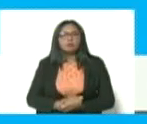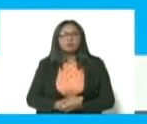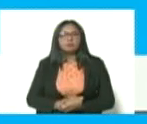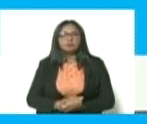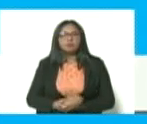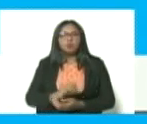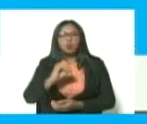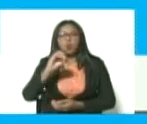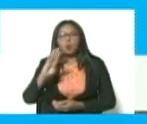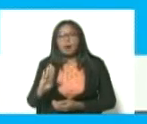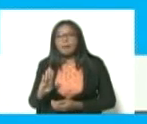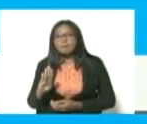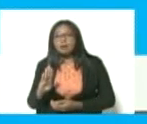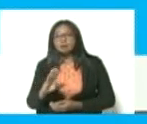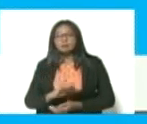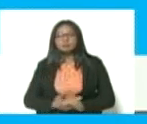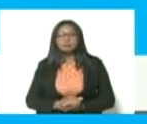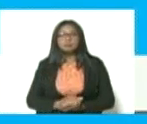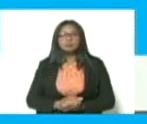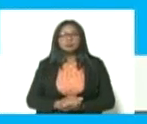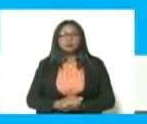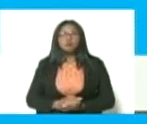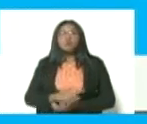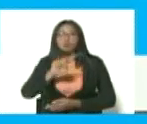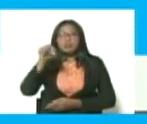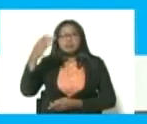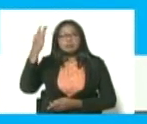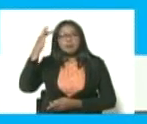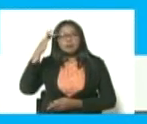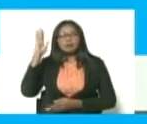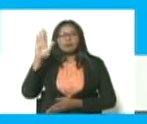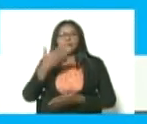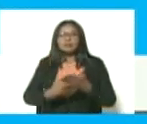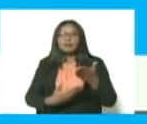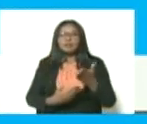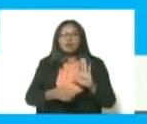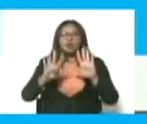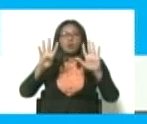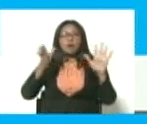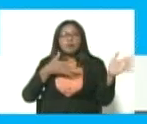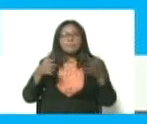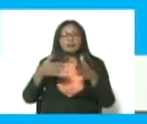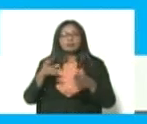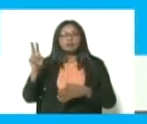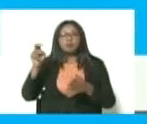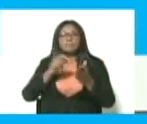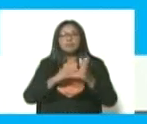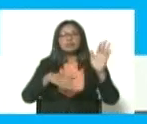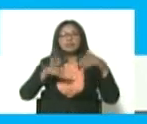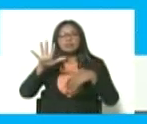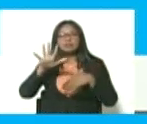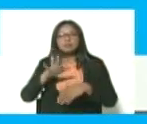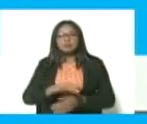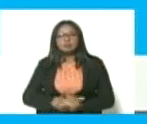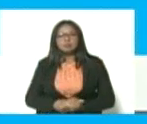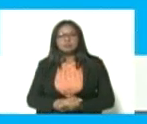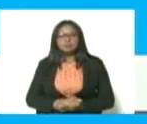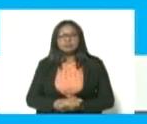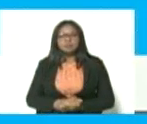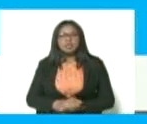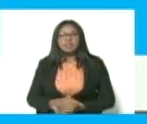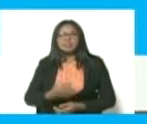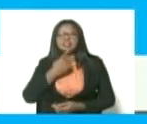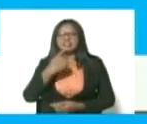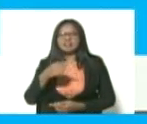Y saben ustedes, cuando él sacó el decreto del 9 de marzo del 2015, declarando a